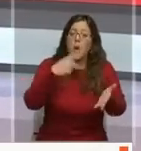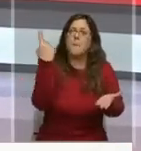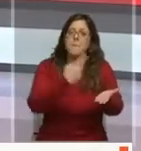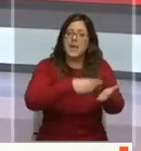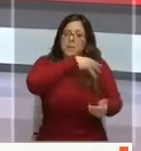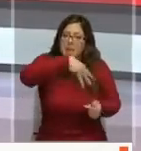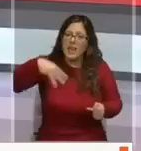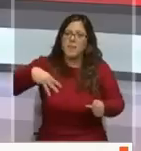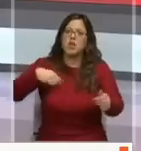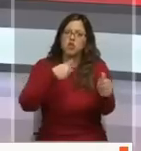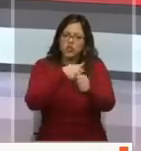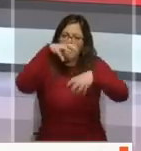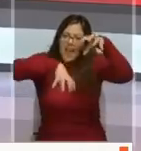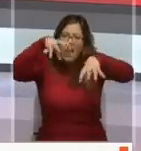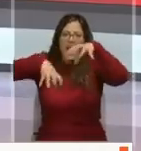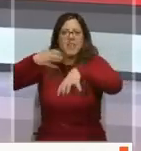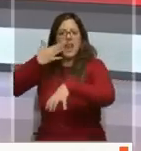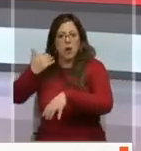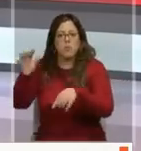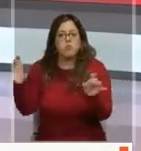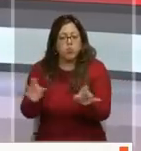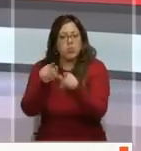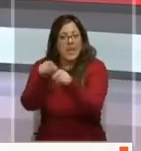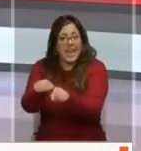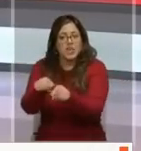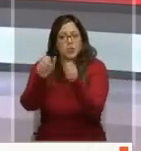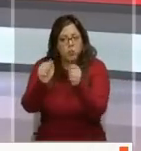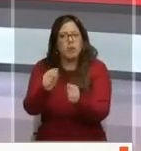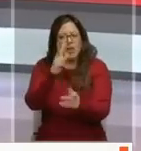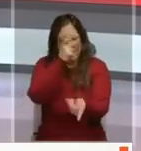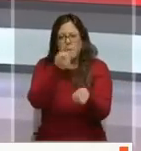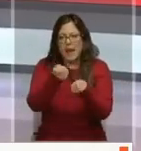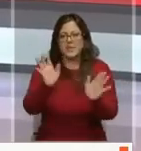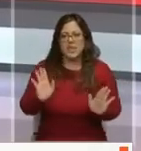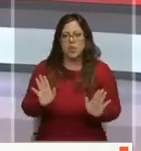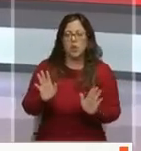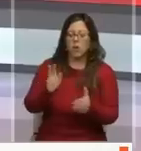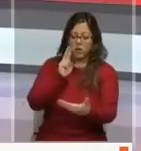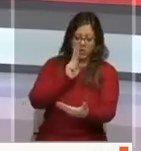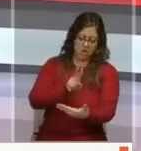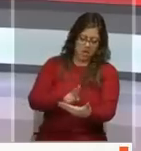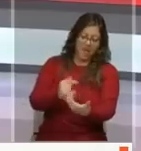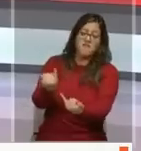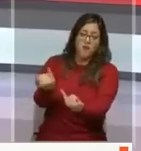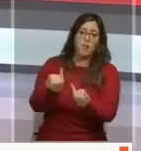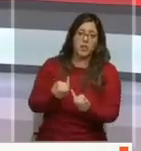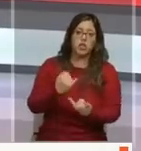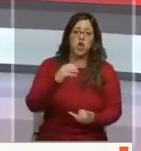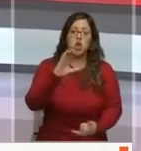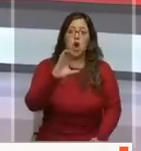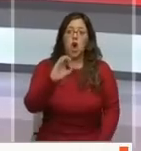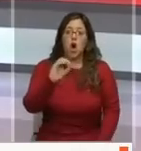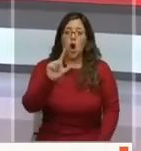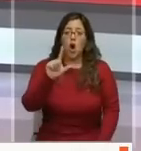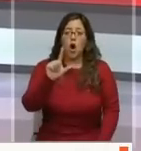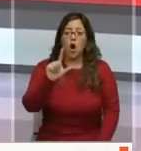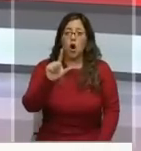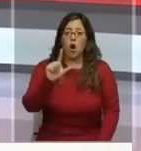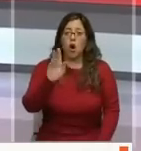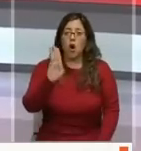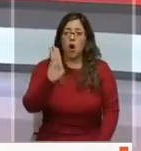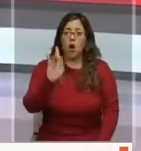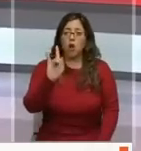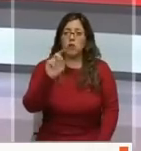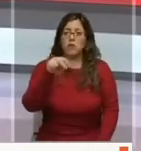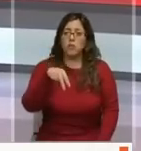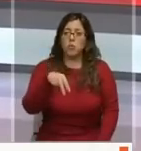Esa situación podría quizás también ser bastante similar. Mira, me llega una información precisamente de Colbún, que queda un poquito más arriba, allá arriba lo tenemos. Más arriba, ¿no?